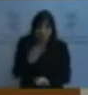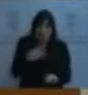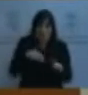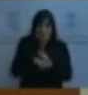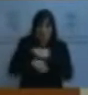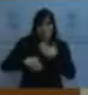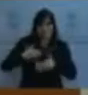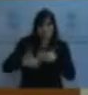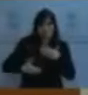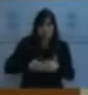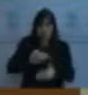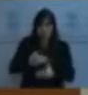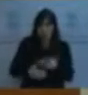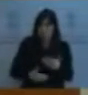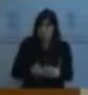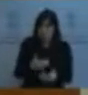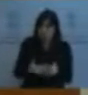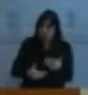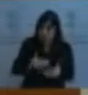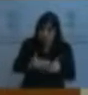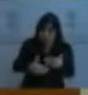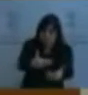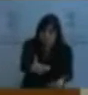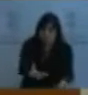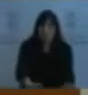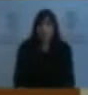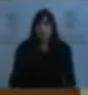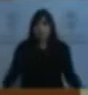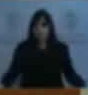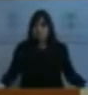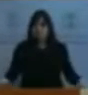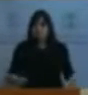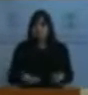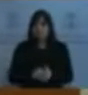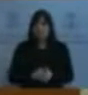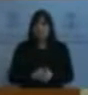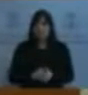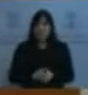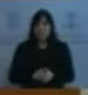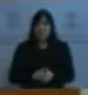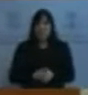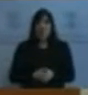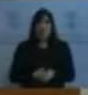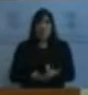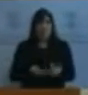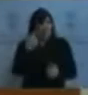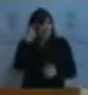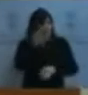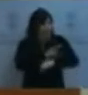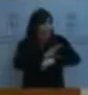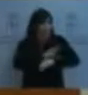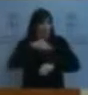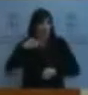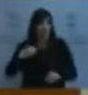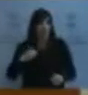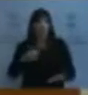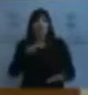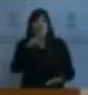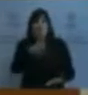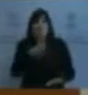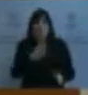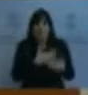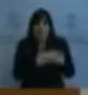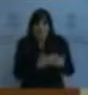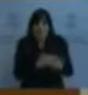decir una cosa, y lo sabe el consejero de Presidencia, no por falta de voluntad de apoyos políticos, al menos por parte